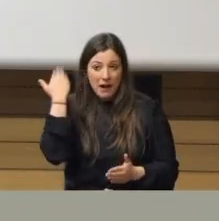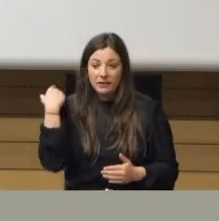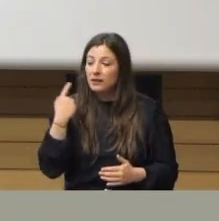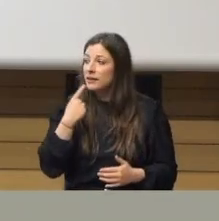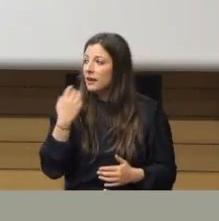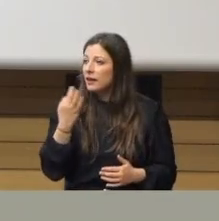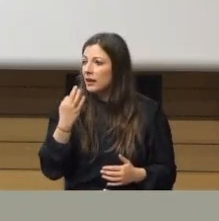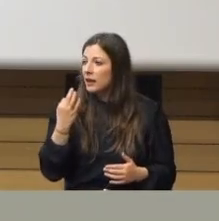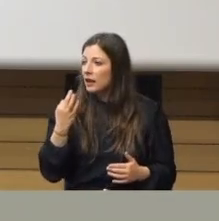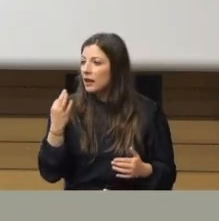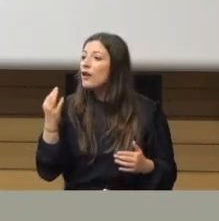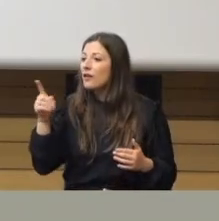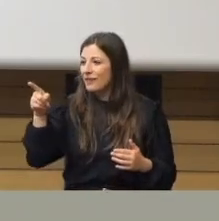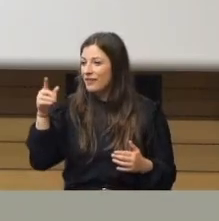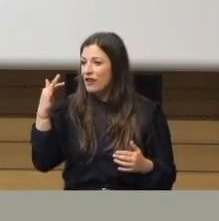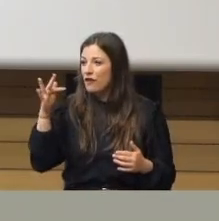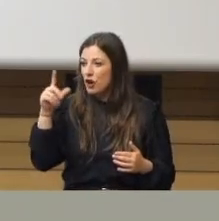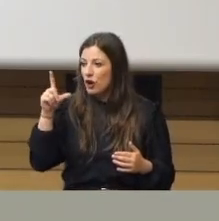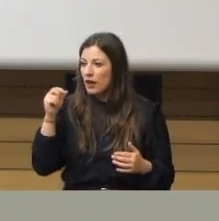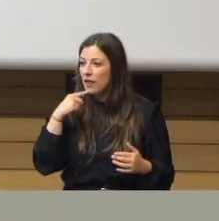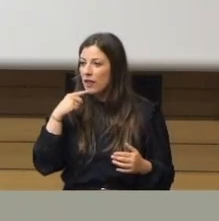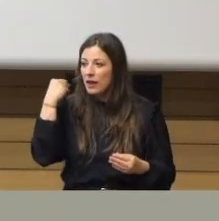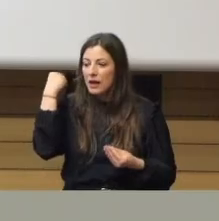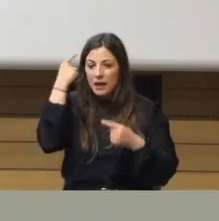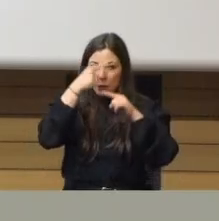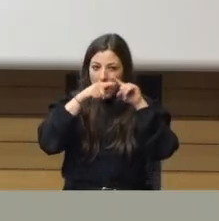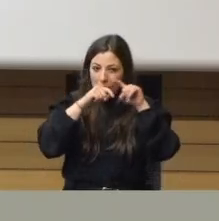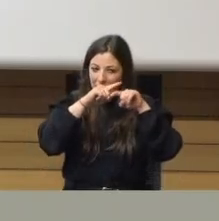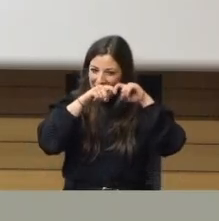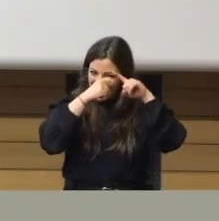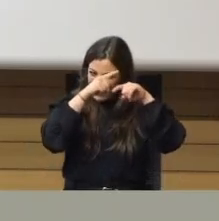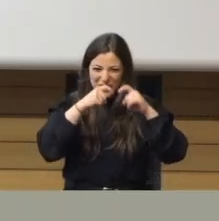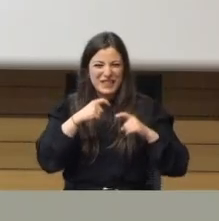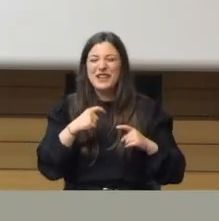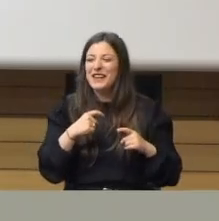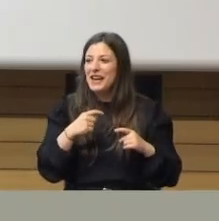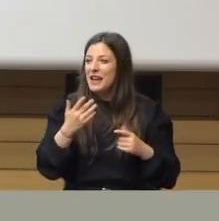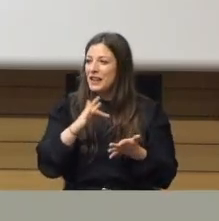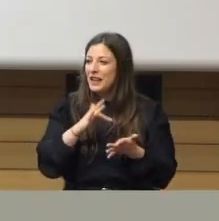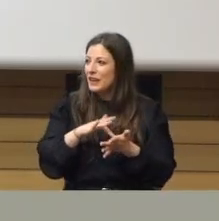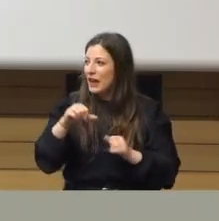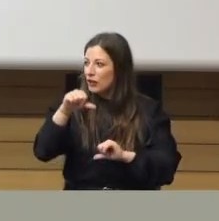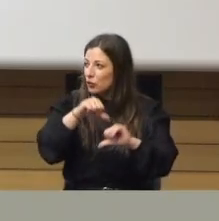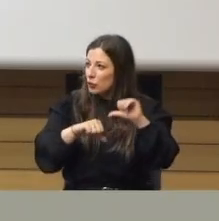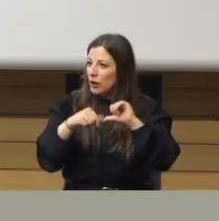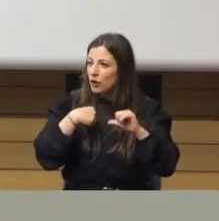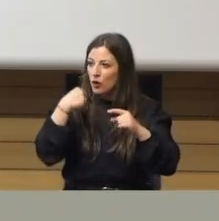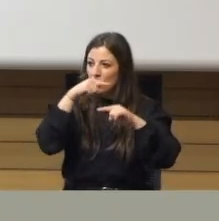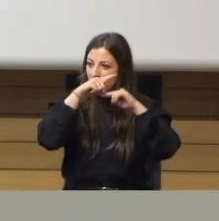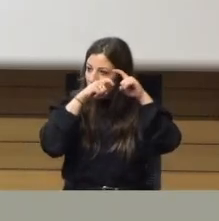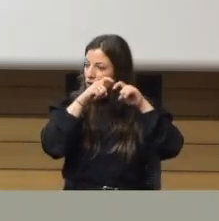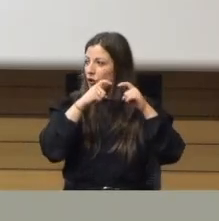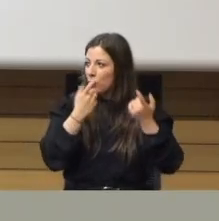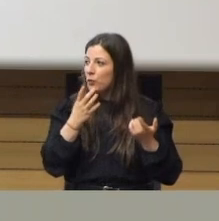está, ¿no? Sí, lo de la reflexión, a mí me gustaba, decía, cuando me ponen la sustancia, yo reflexiono. Cuando me ponen la